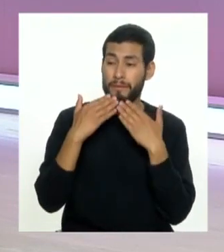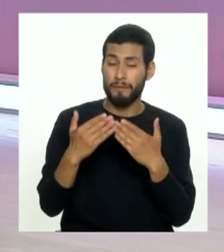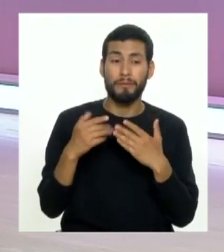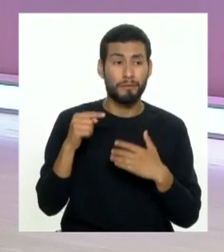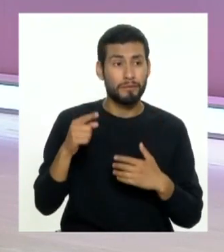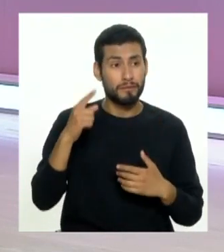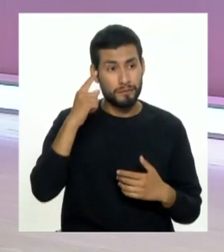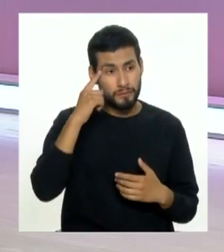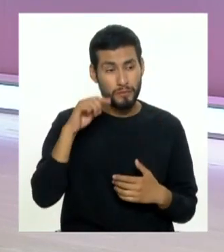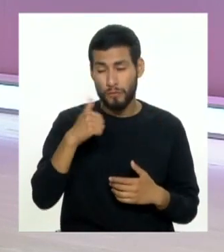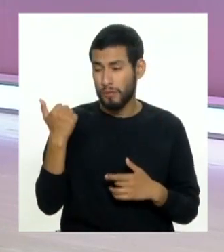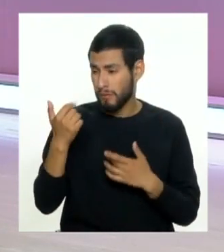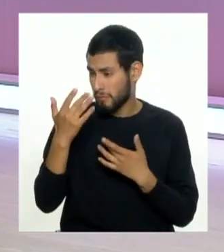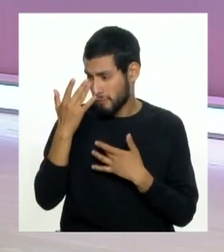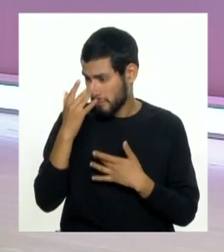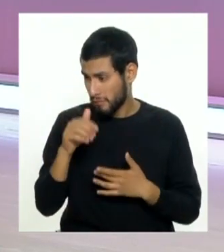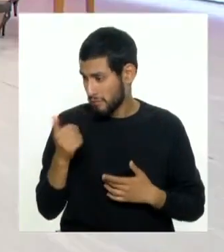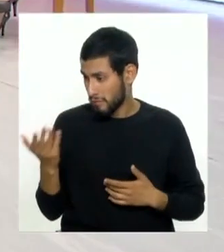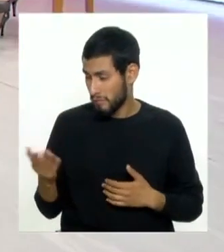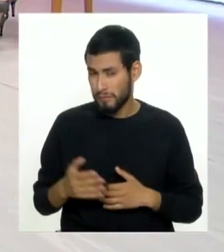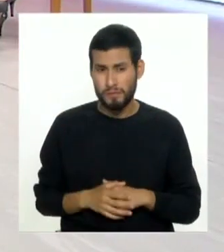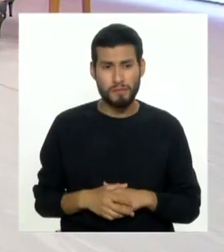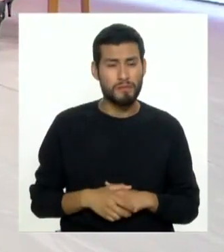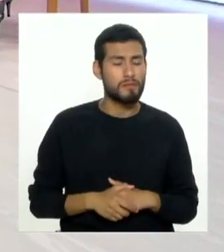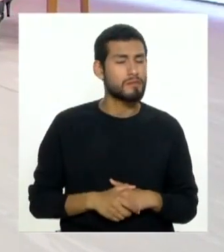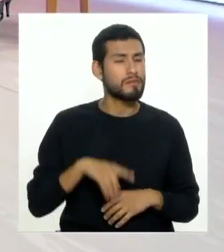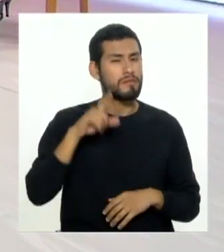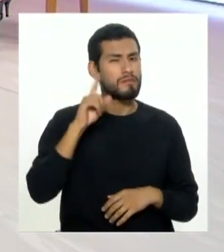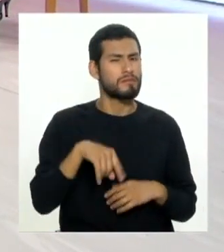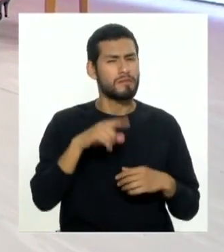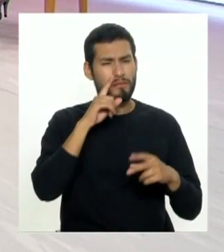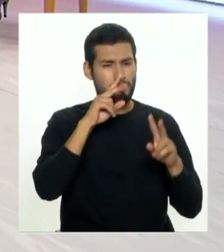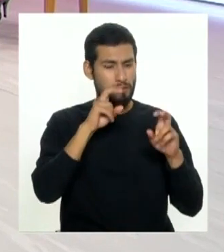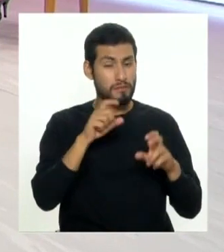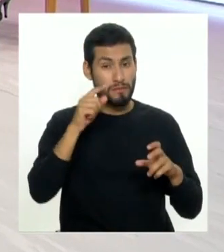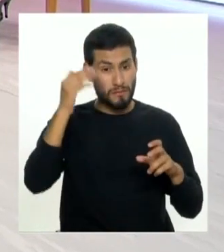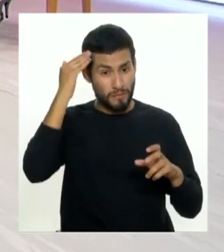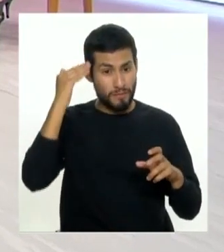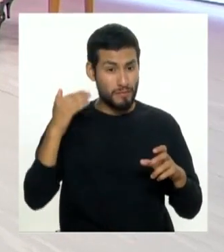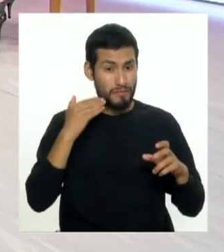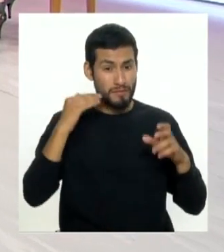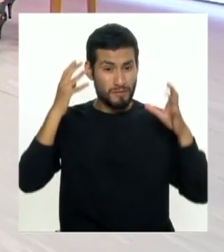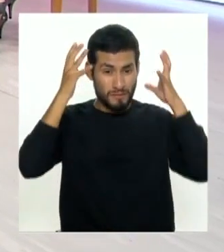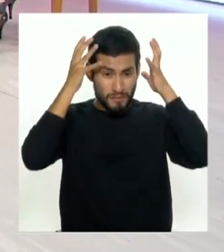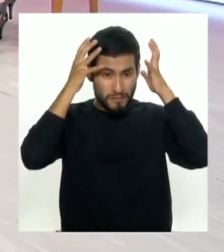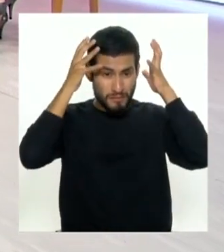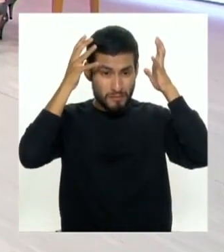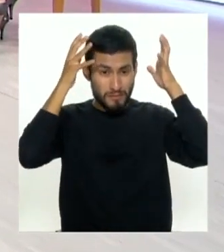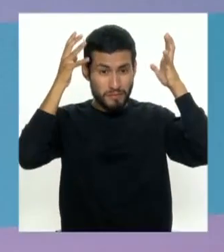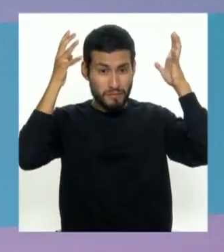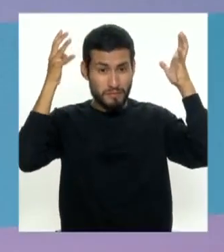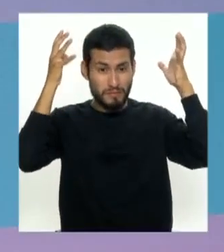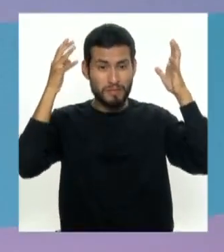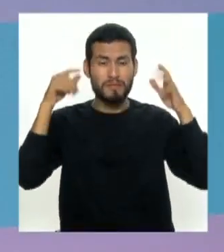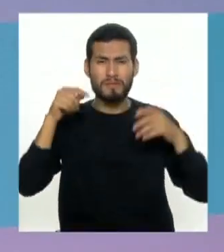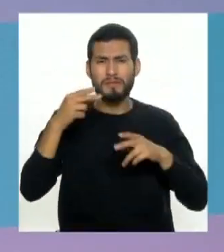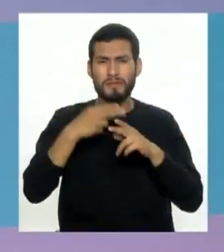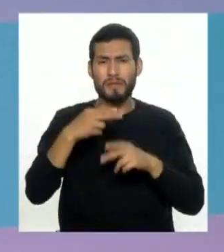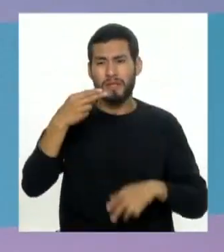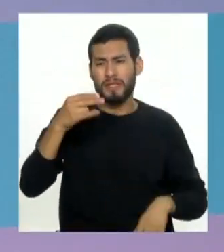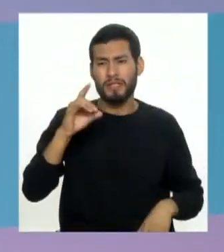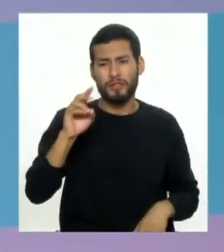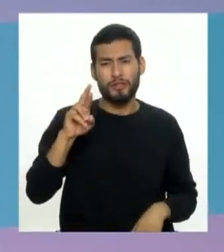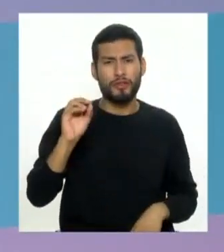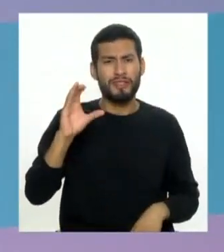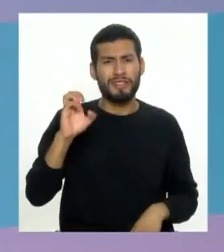puede haber también alguna otra cosa, ¿no? Claro, o sea, habría que relacionar si su cabecita crece mucho, bueno, la hidrocefalia es una